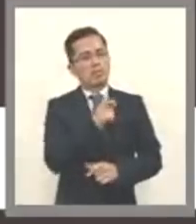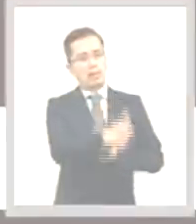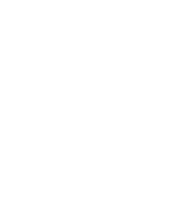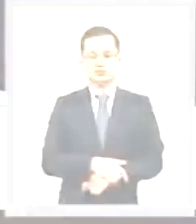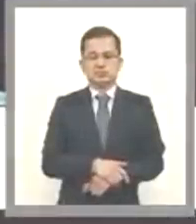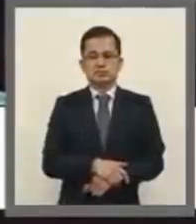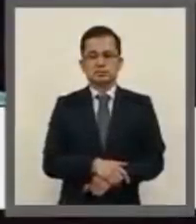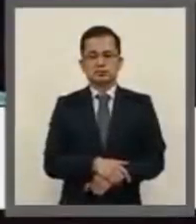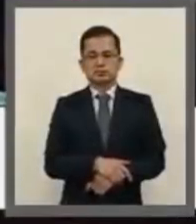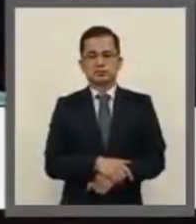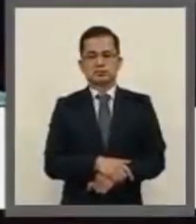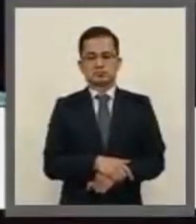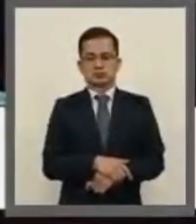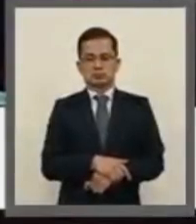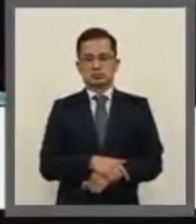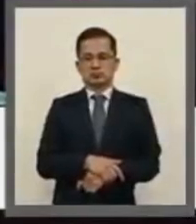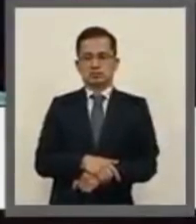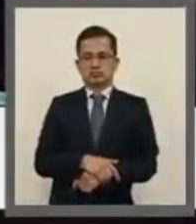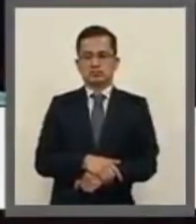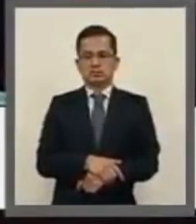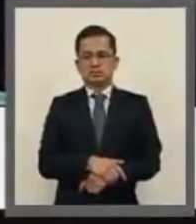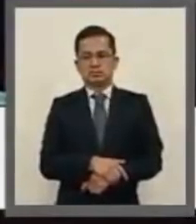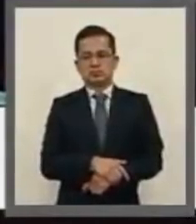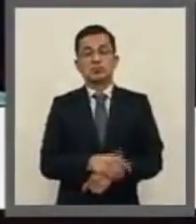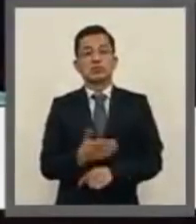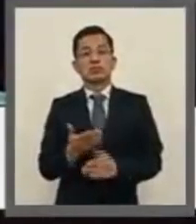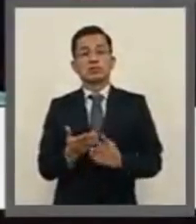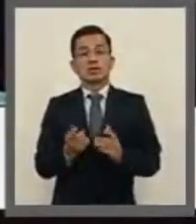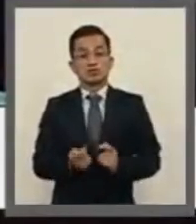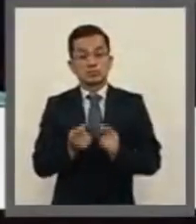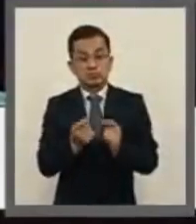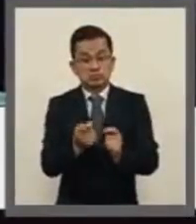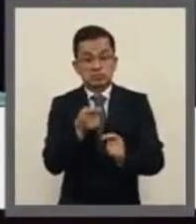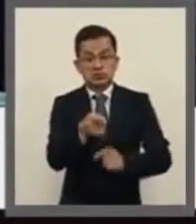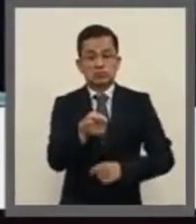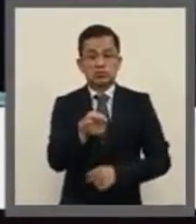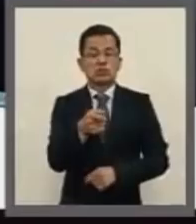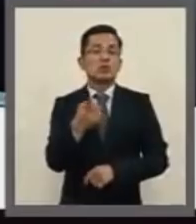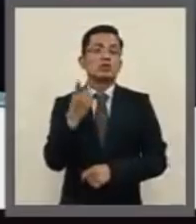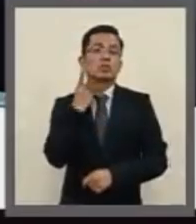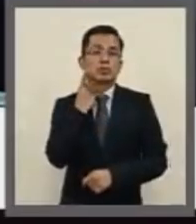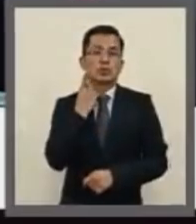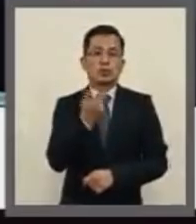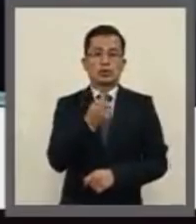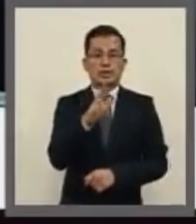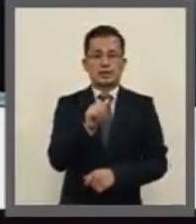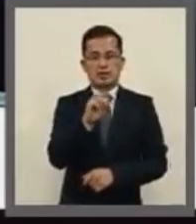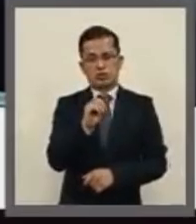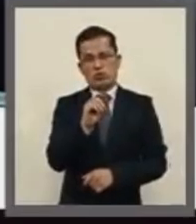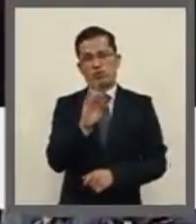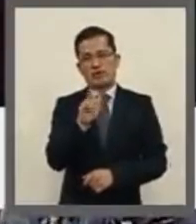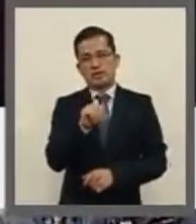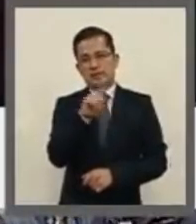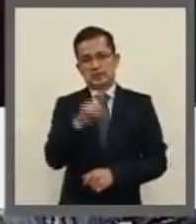puntual. Por alusiones, tiene la palabra el diputado Gerardo Fernández